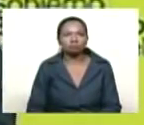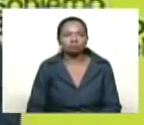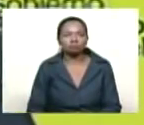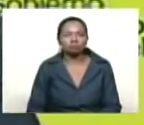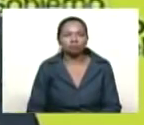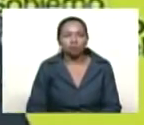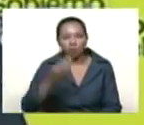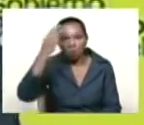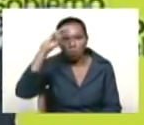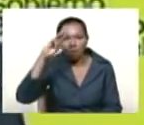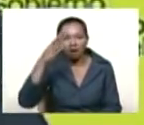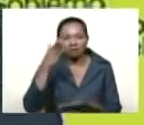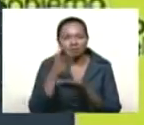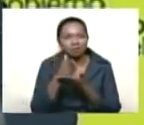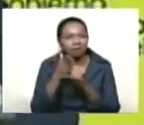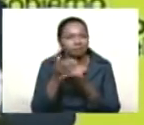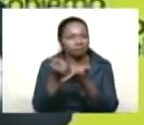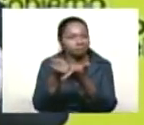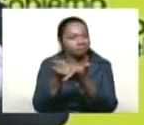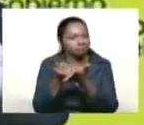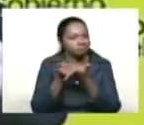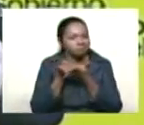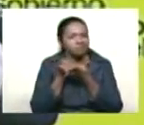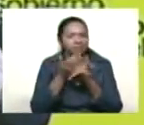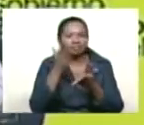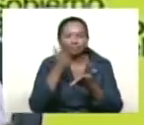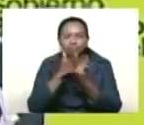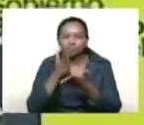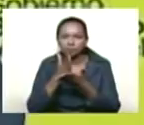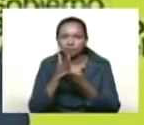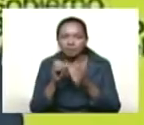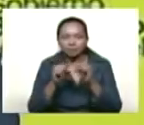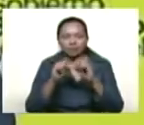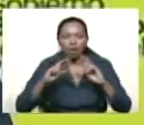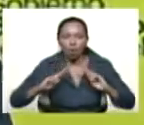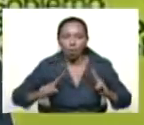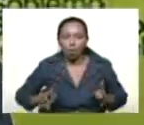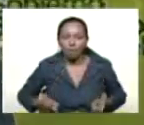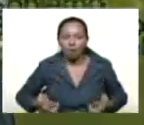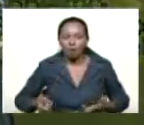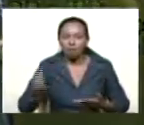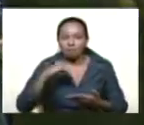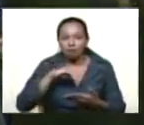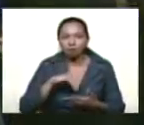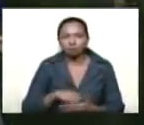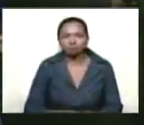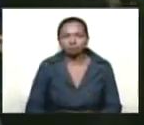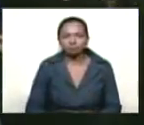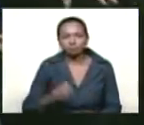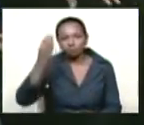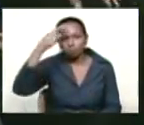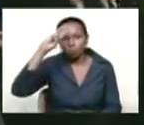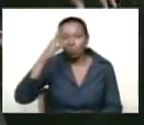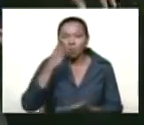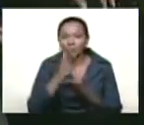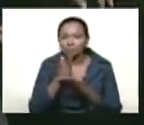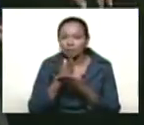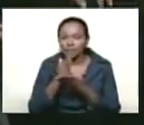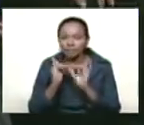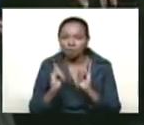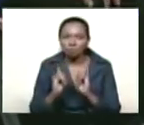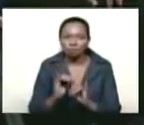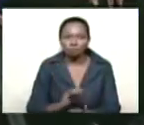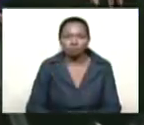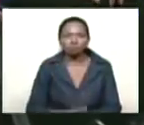Cuba siempre solidaria, Cuba siempre en la primera fila del humanismo, Cuba siempre Cuba. Por eso